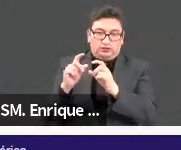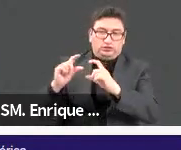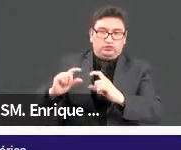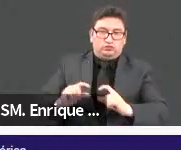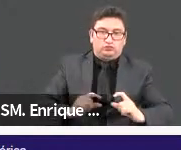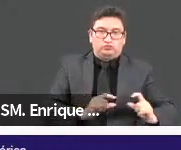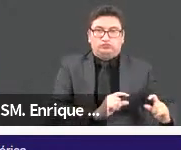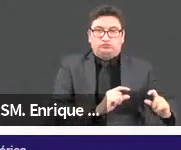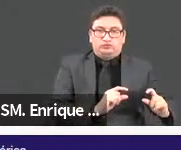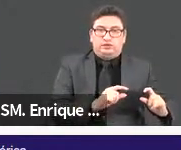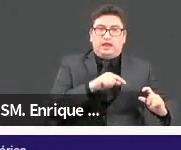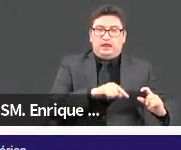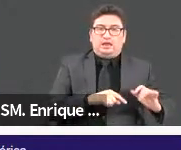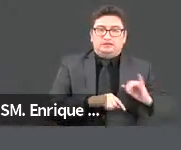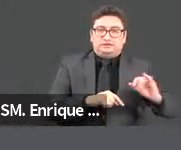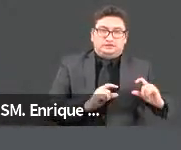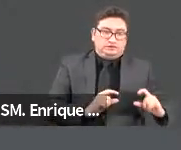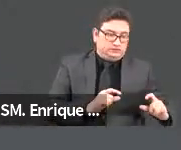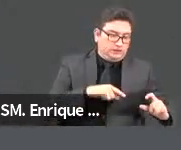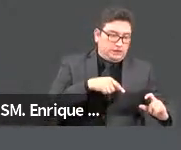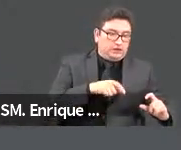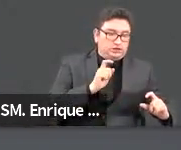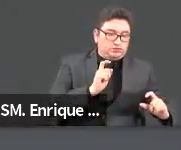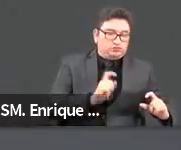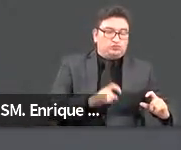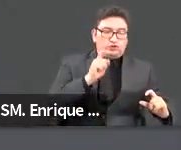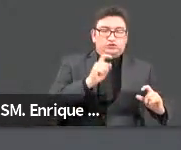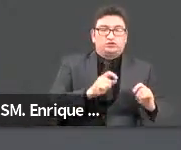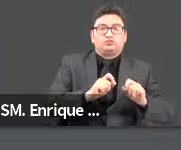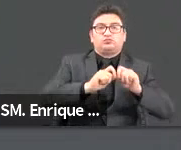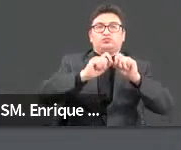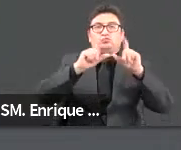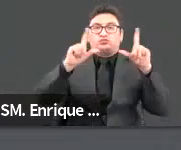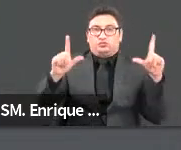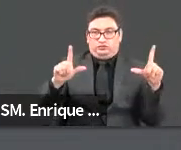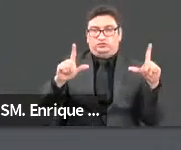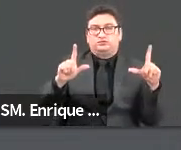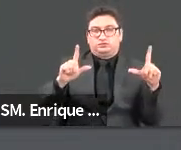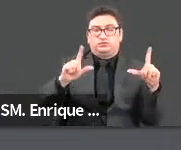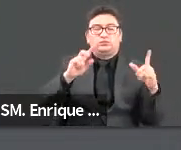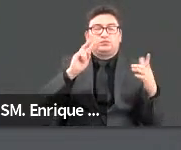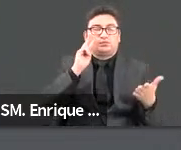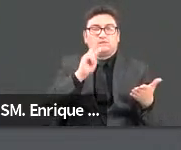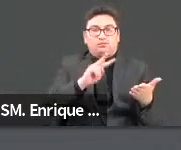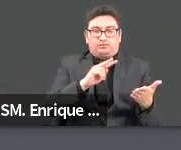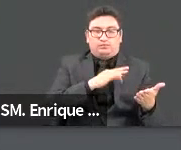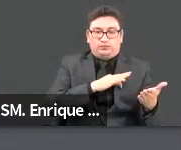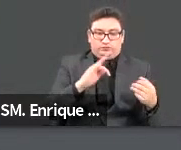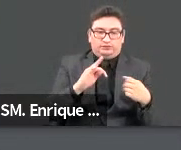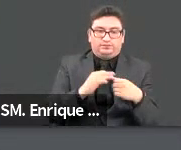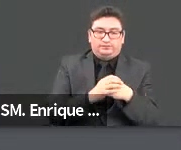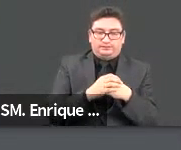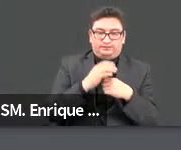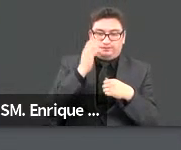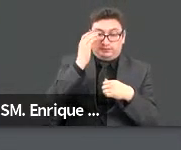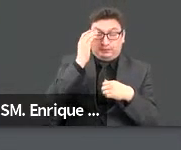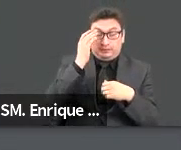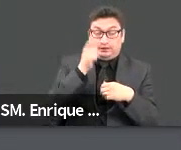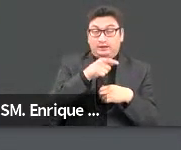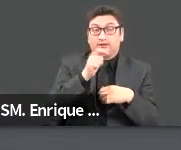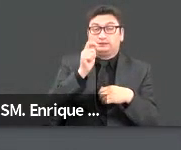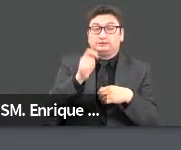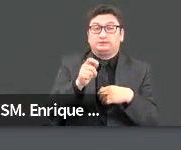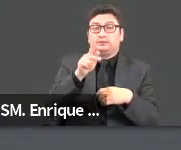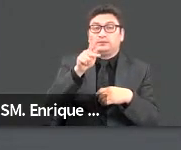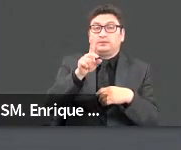inferior izquierda de nuestra pantalla, le damos un clic a abrir y tenemos la presentación en un formato